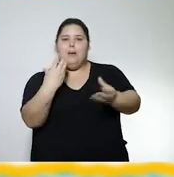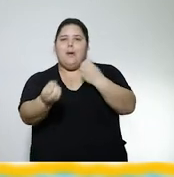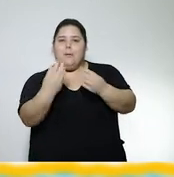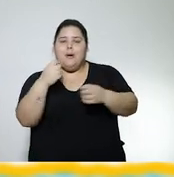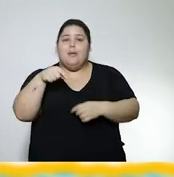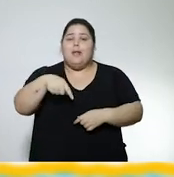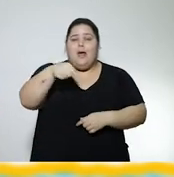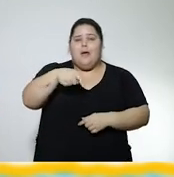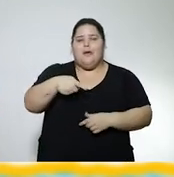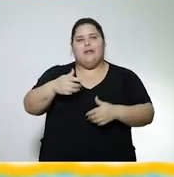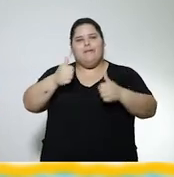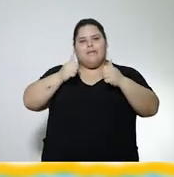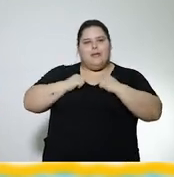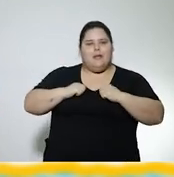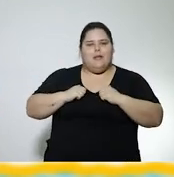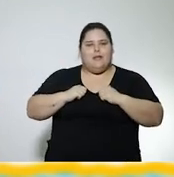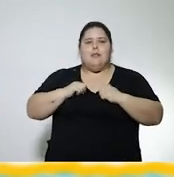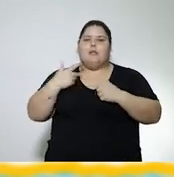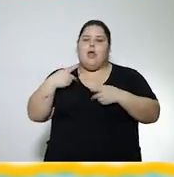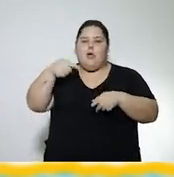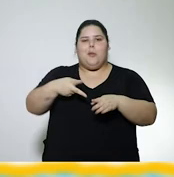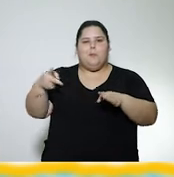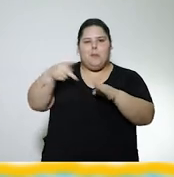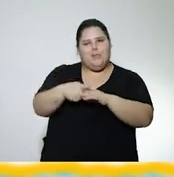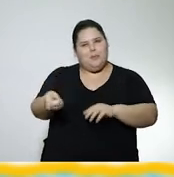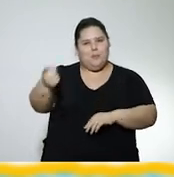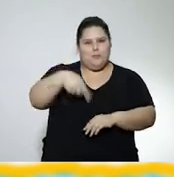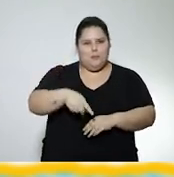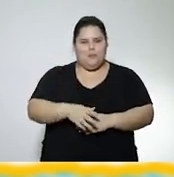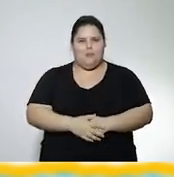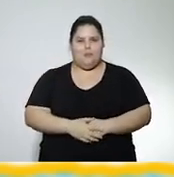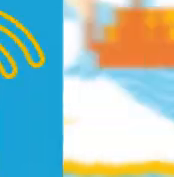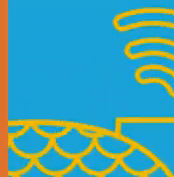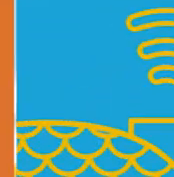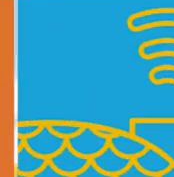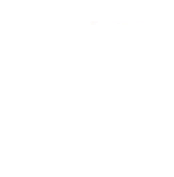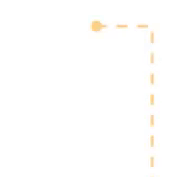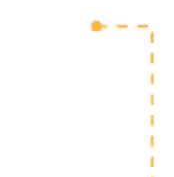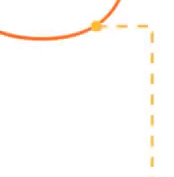mensajes, pero ahora vamos a descansar un poquito. Nos vamos a una pausa y ya volvemos.